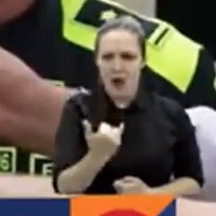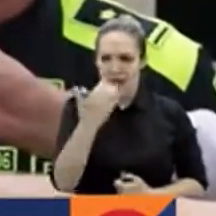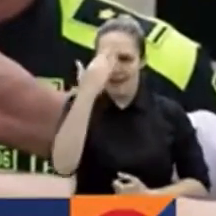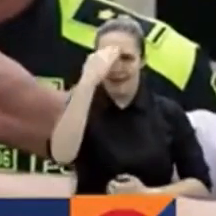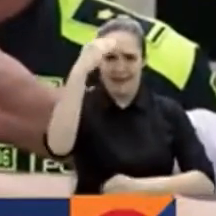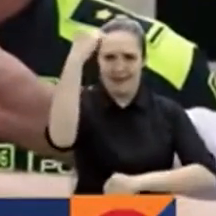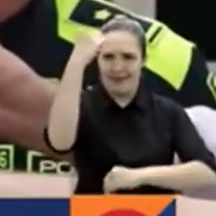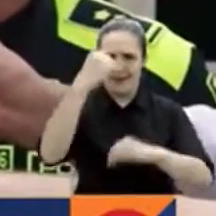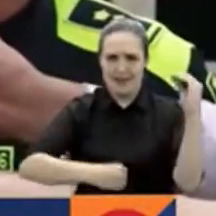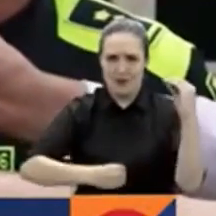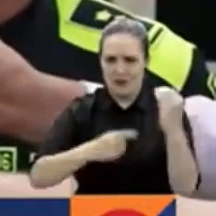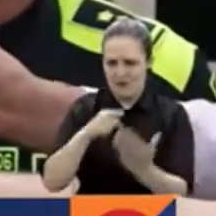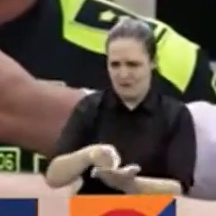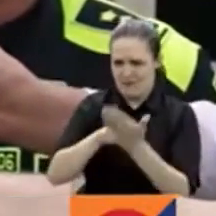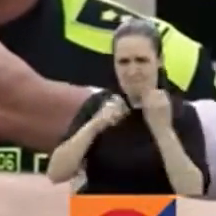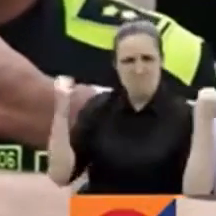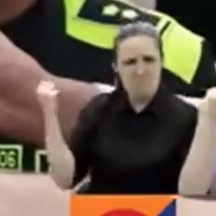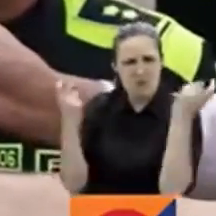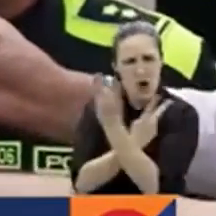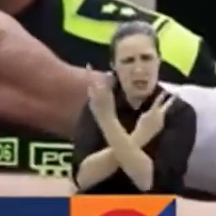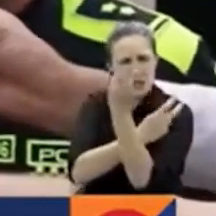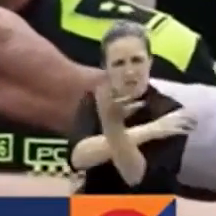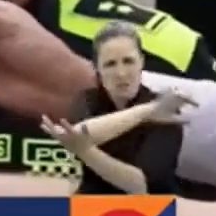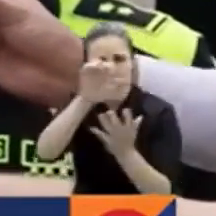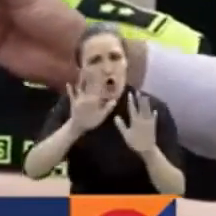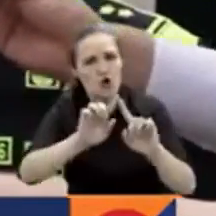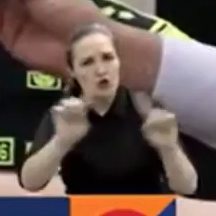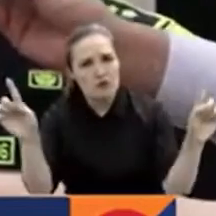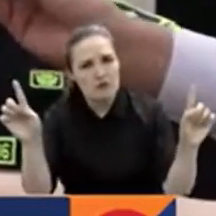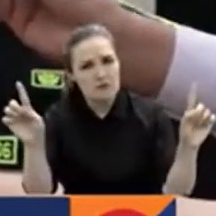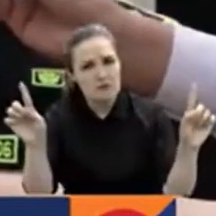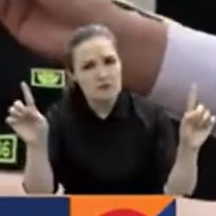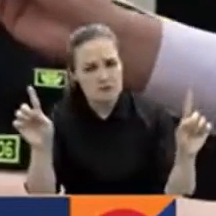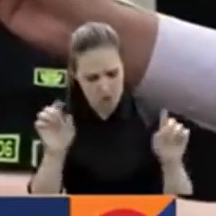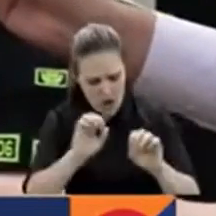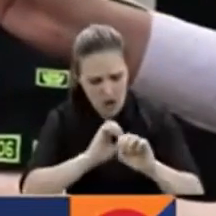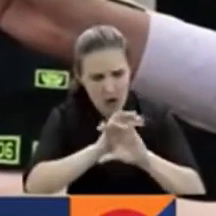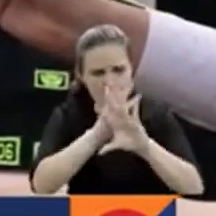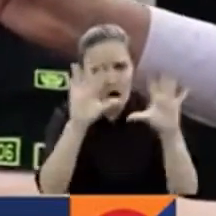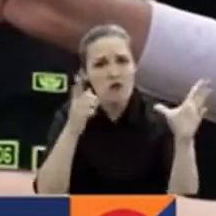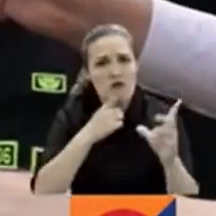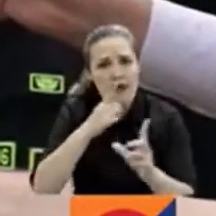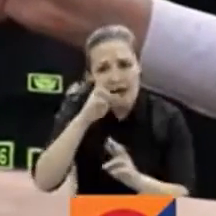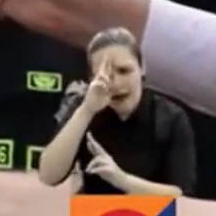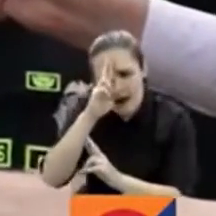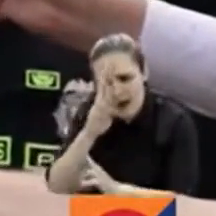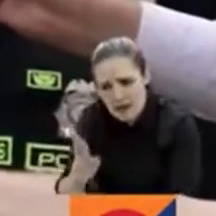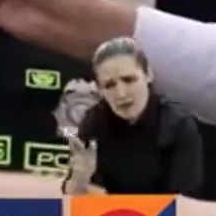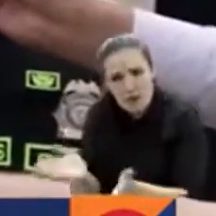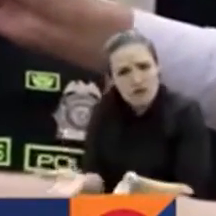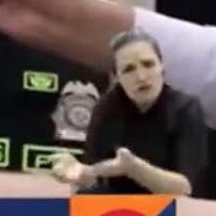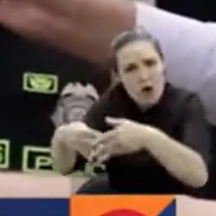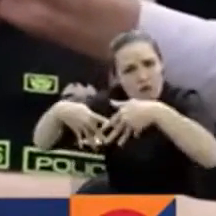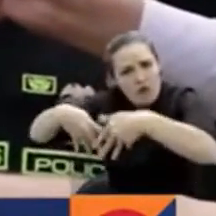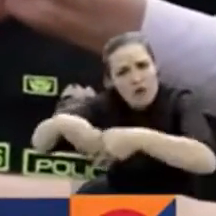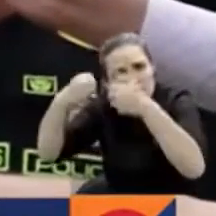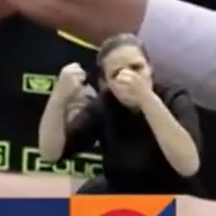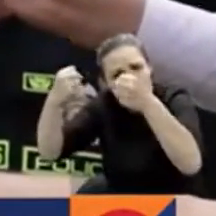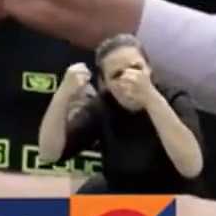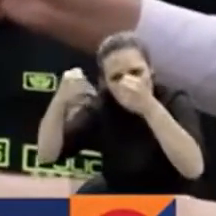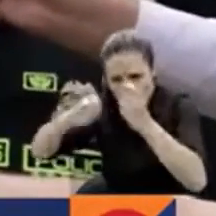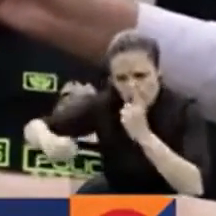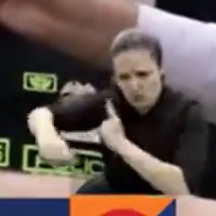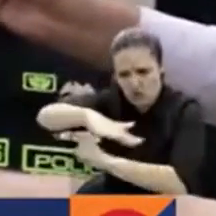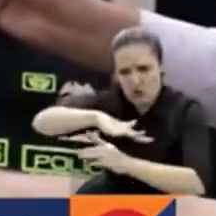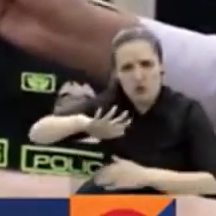acciones violentas que se han producido. Yo quiero claramente decir que el respeto a la protesta social no solo